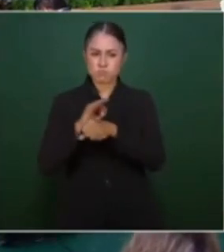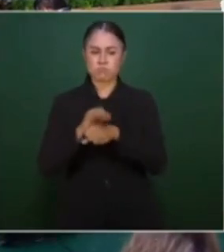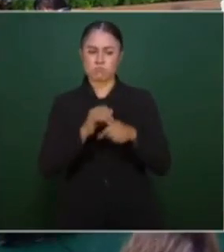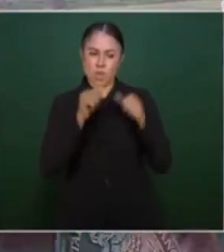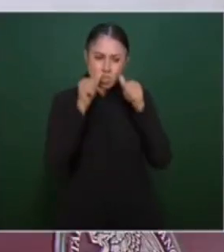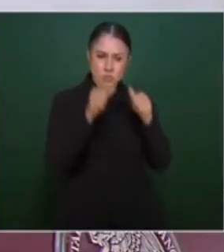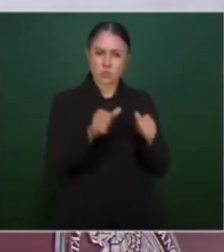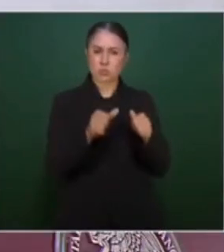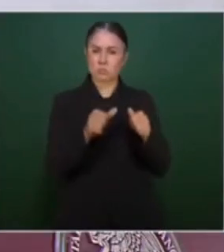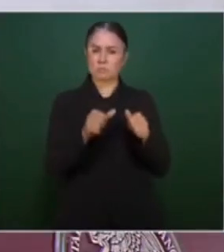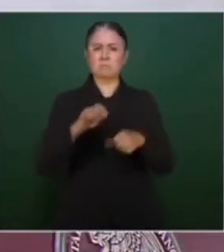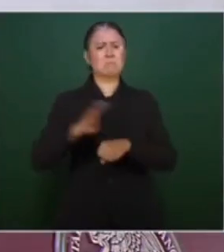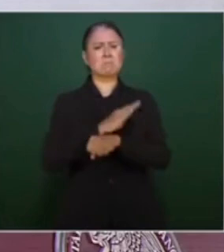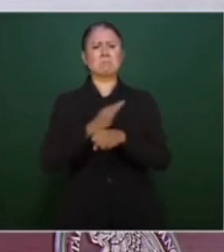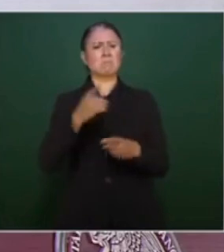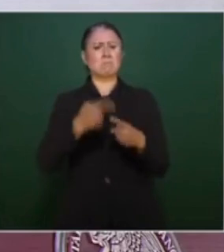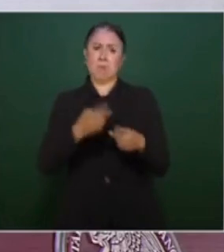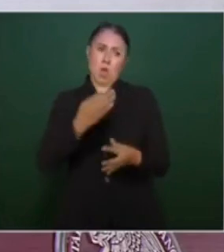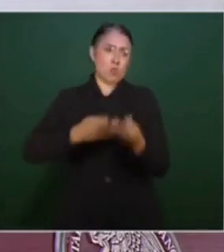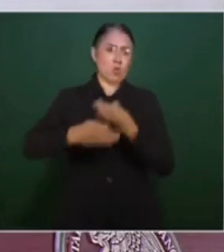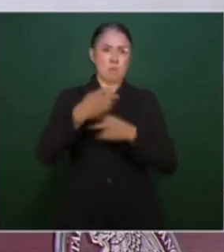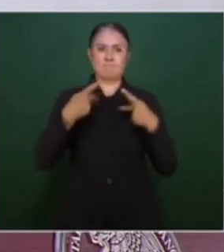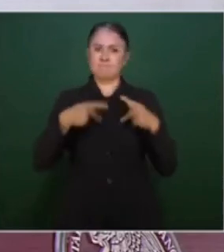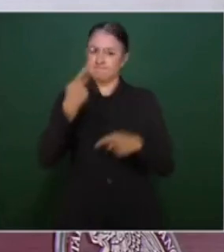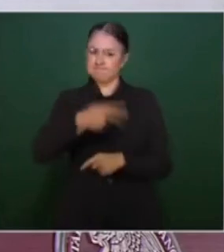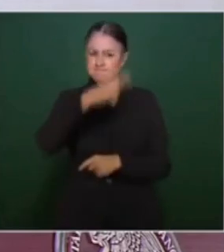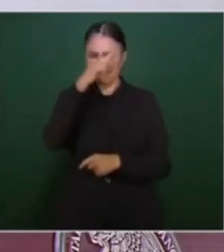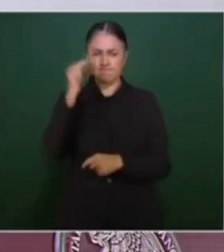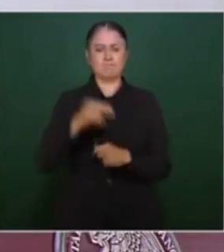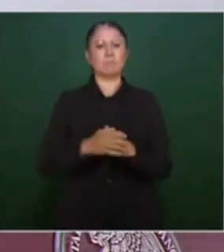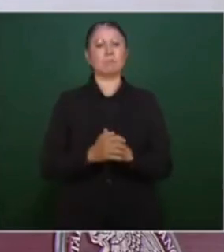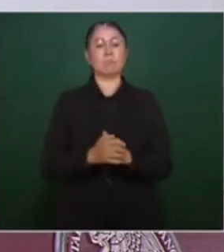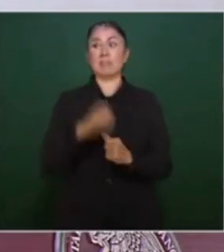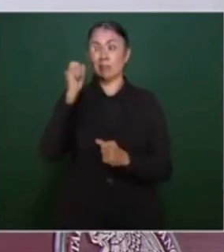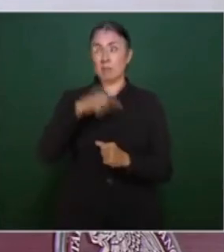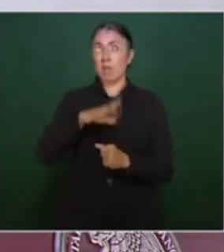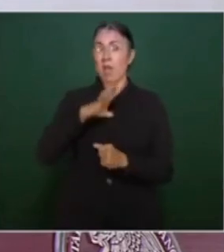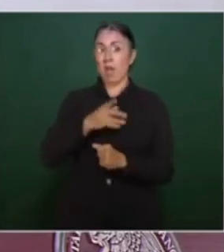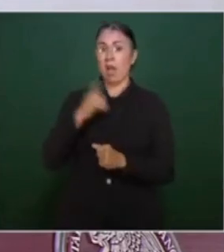para beneficio de los ciudadanos. También tienen un total de